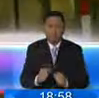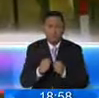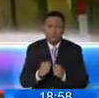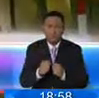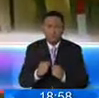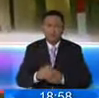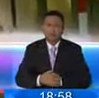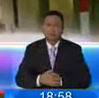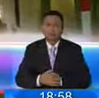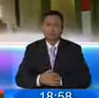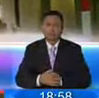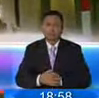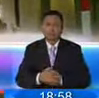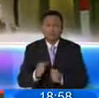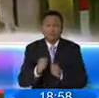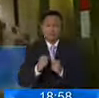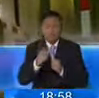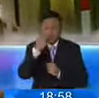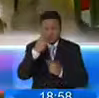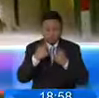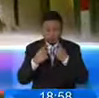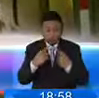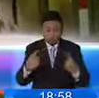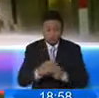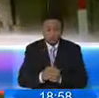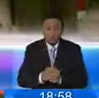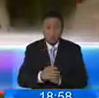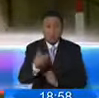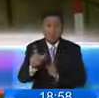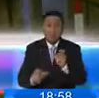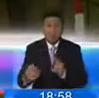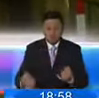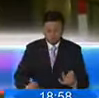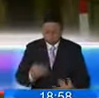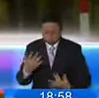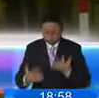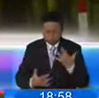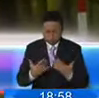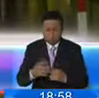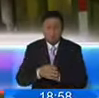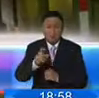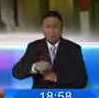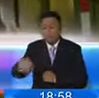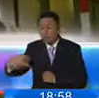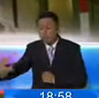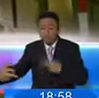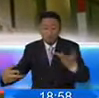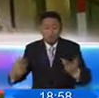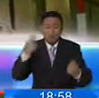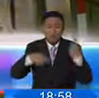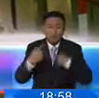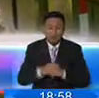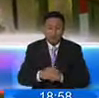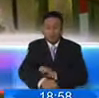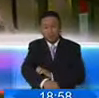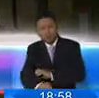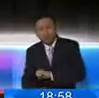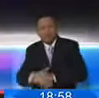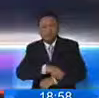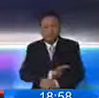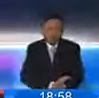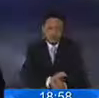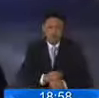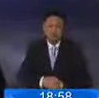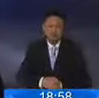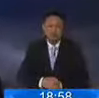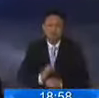cuadro desgarrador, el bus incendiándose, personas afuera, heridas, policontusas, con fracturas expuestas.